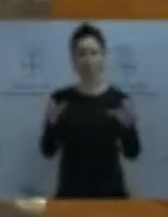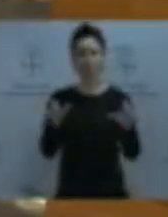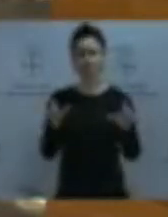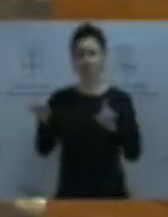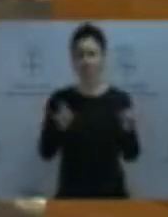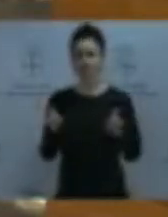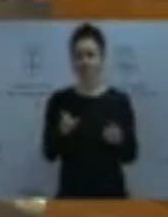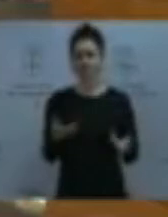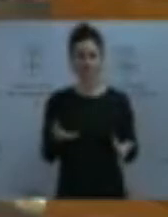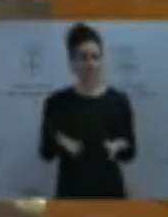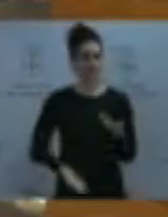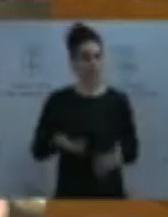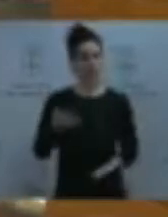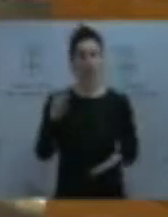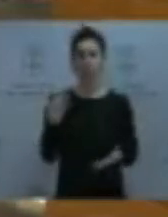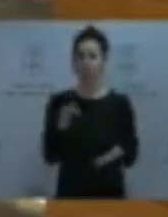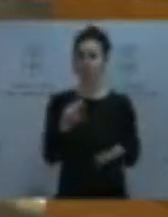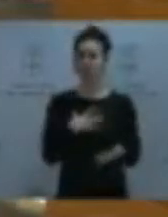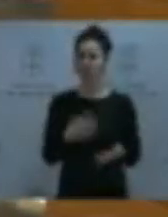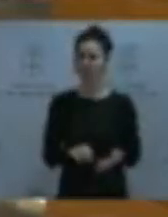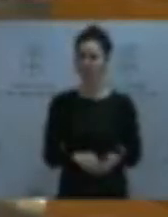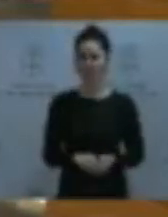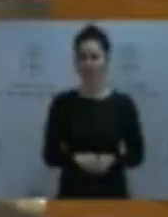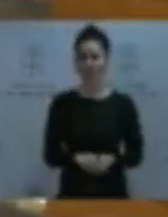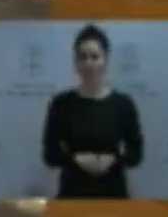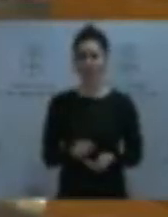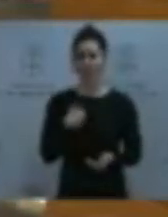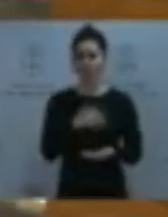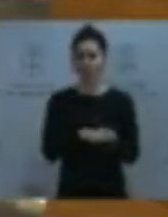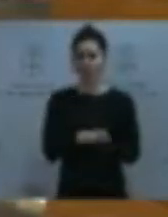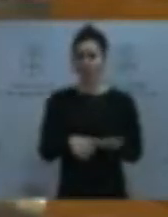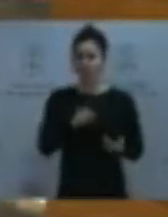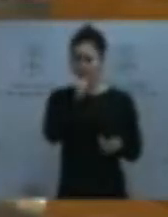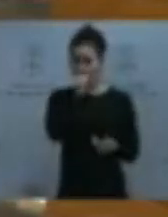positivamente. En ese sentido, creo que el asunto está convenientemente acreditado.